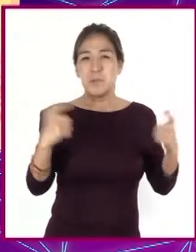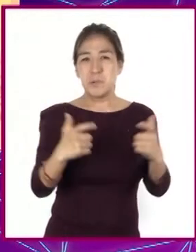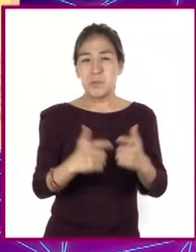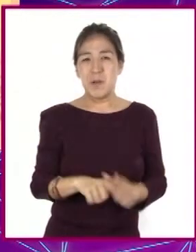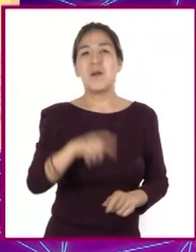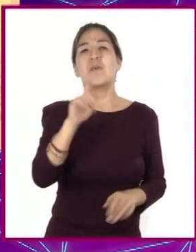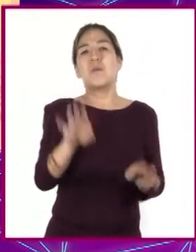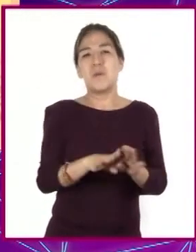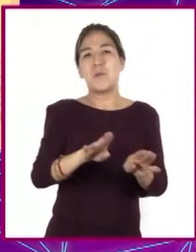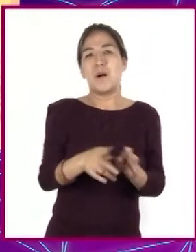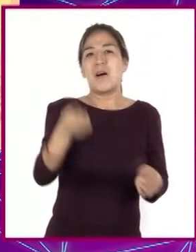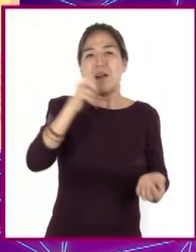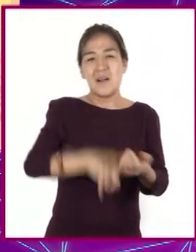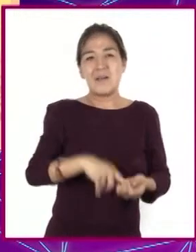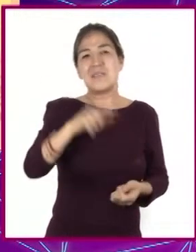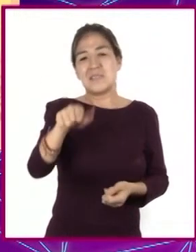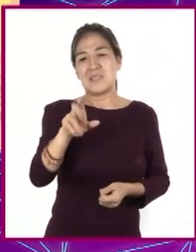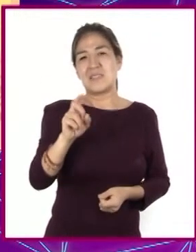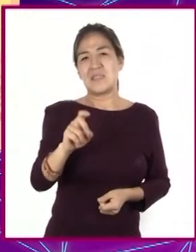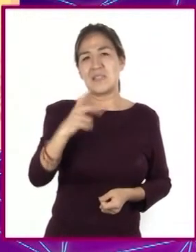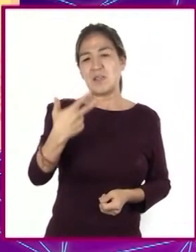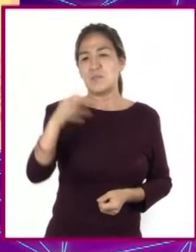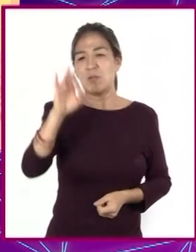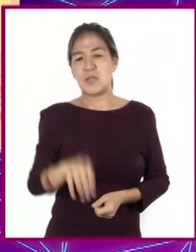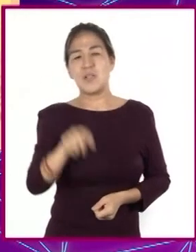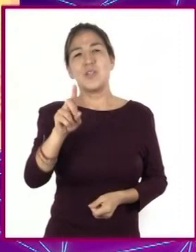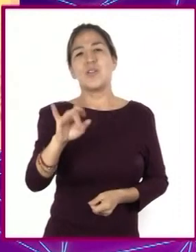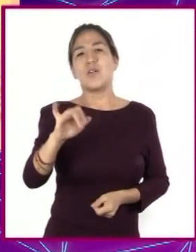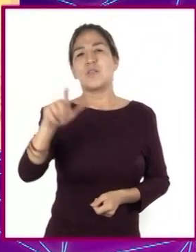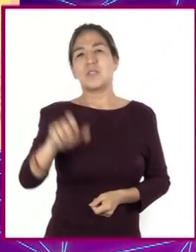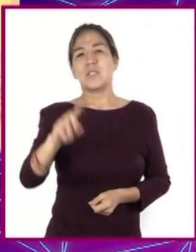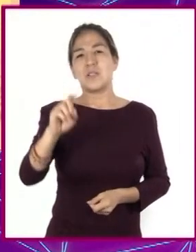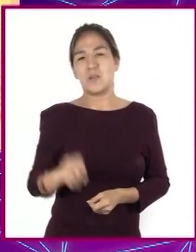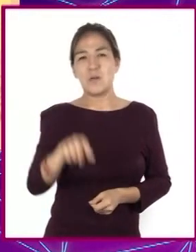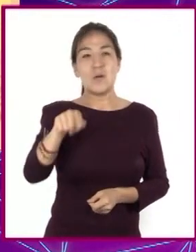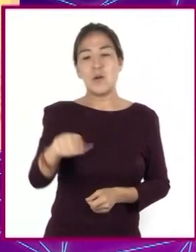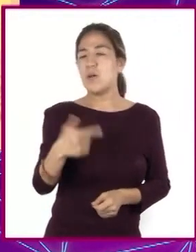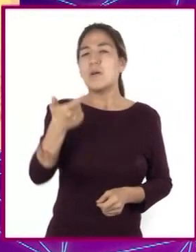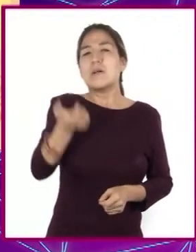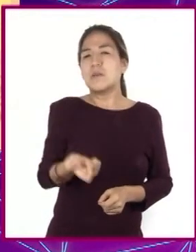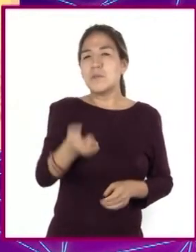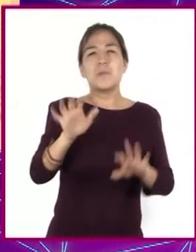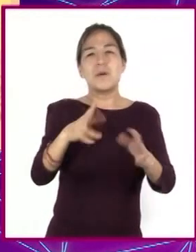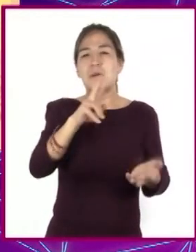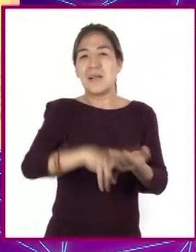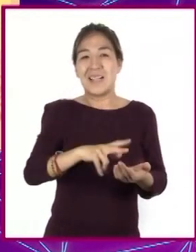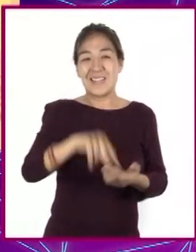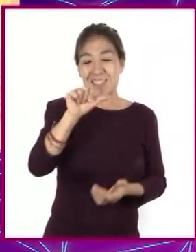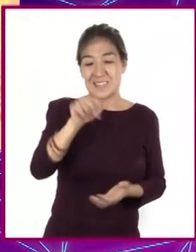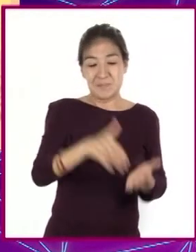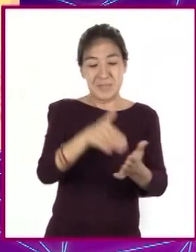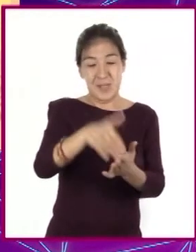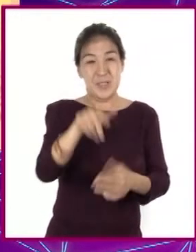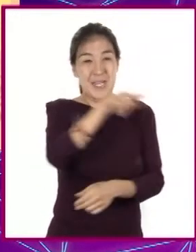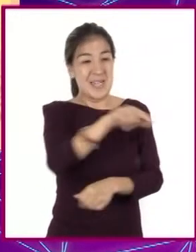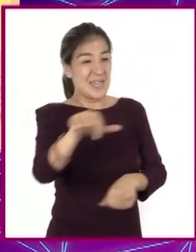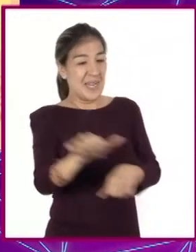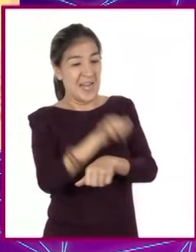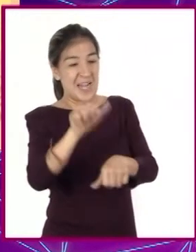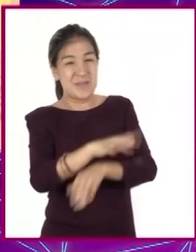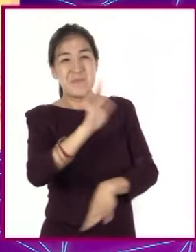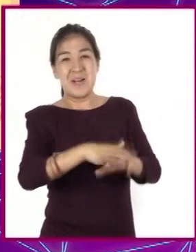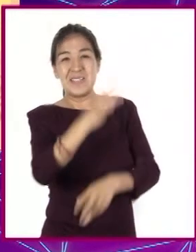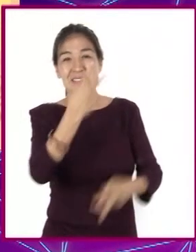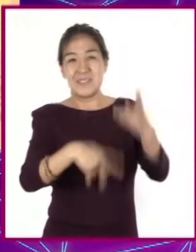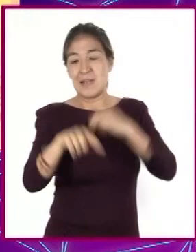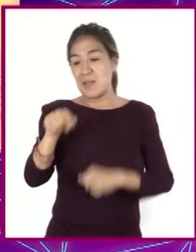37 toneladas de dióxido de carbono, un costo económico equivalente a 16 millones de vehículos. La pérdida de